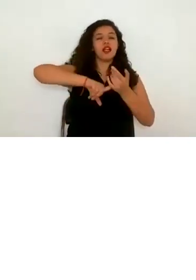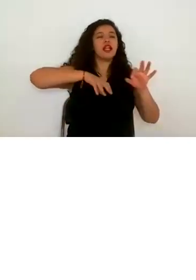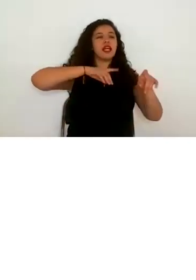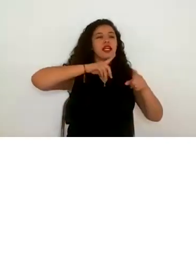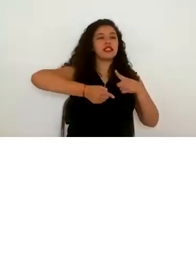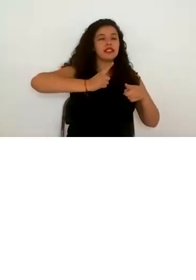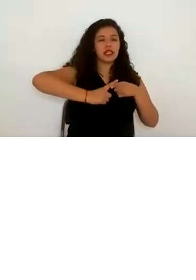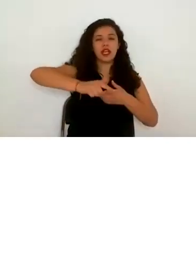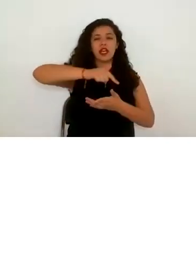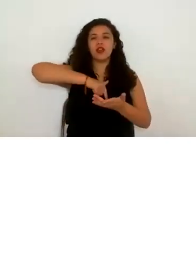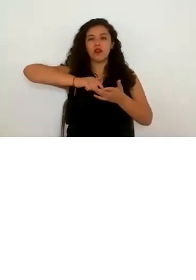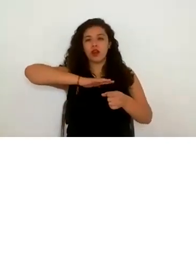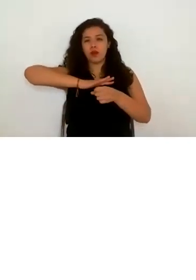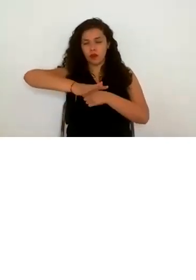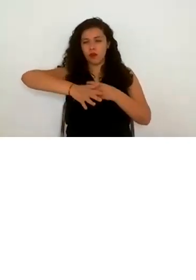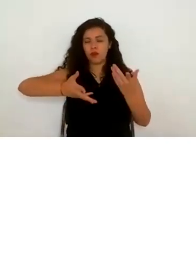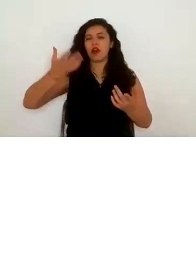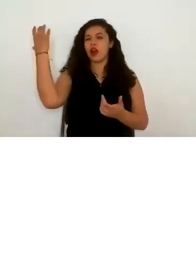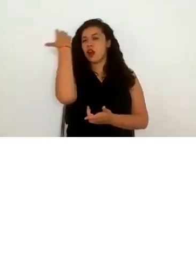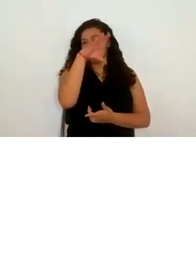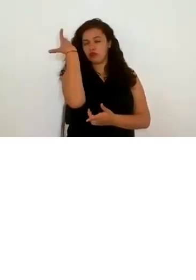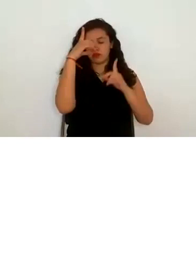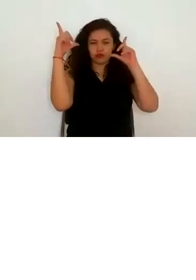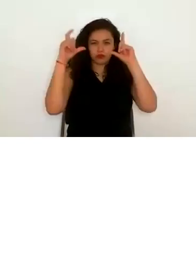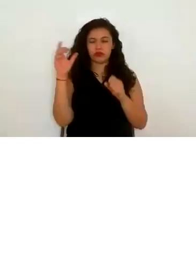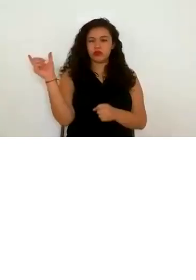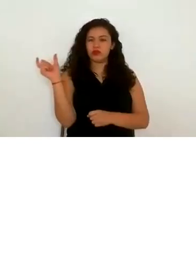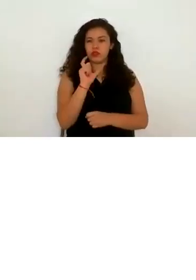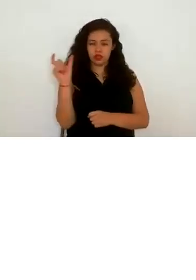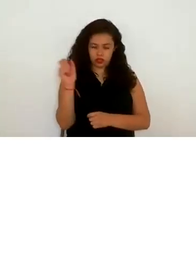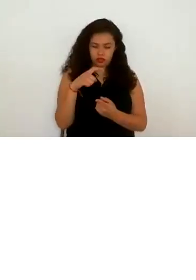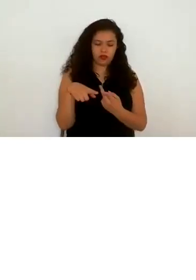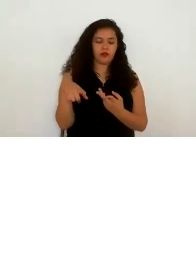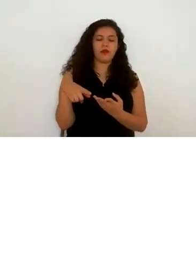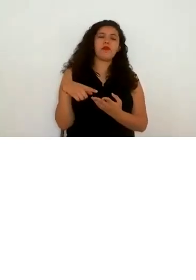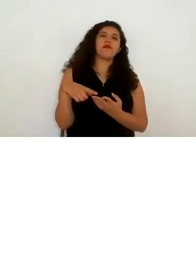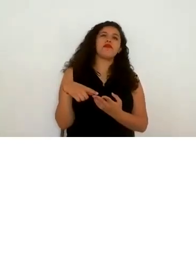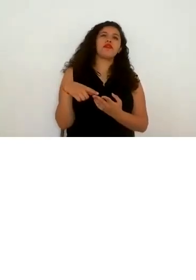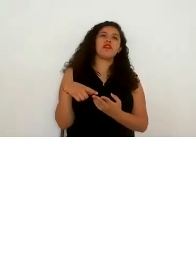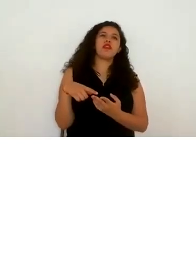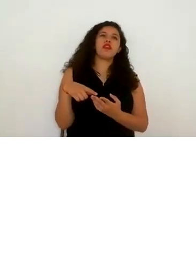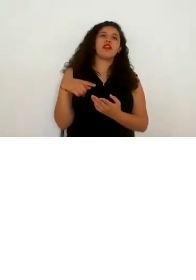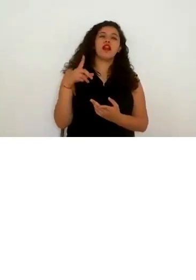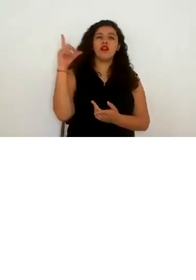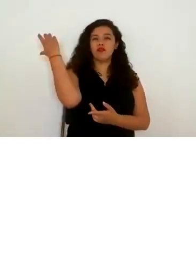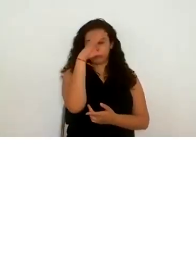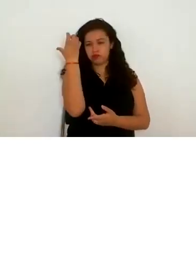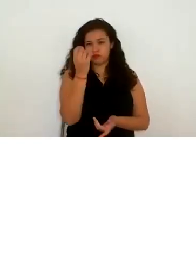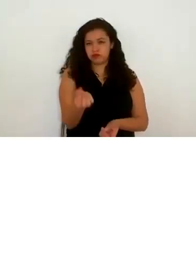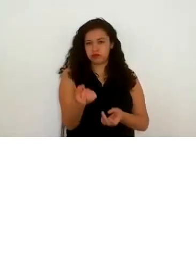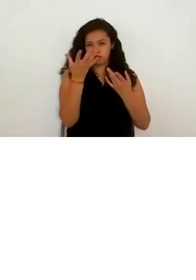lugar es, cuándo se creó la fotografía, cuántas fotografías forman parte del evento, si son, o